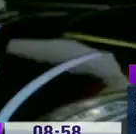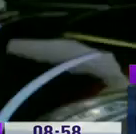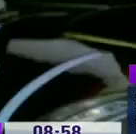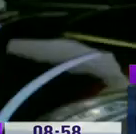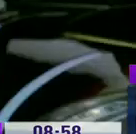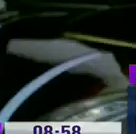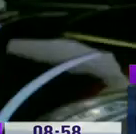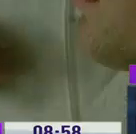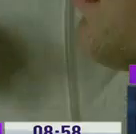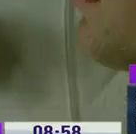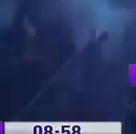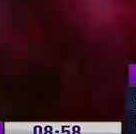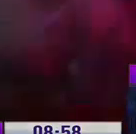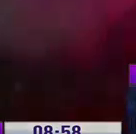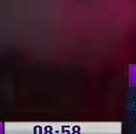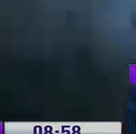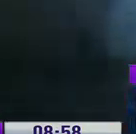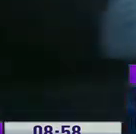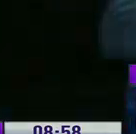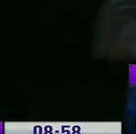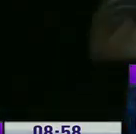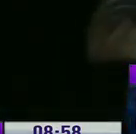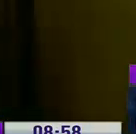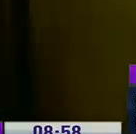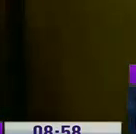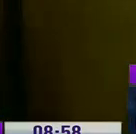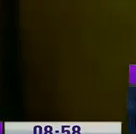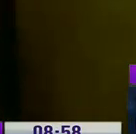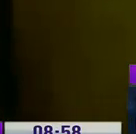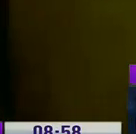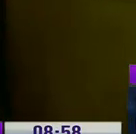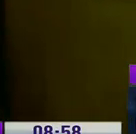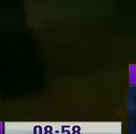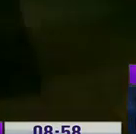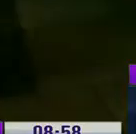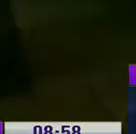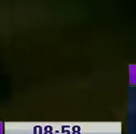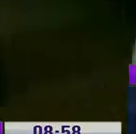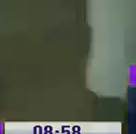como el nuevo caballero oscuro de la película de Batman de Matt Reeves.